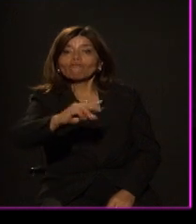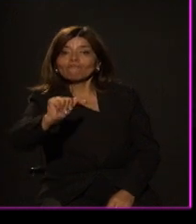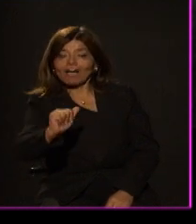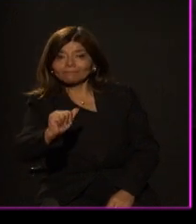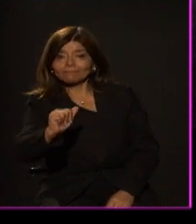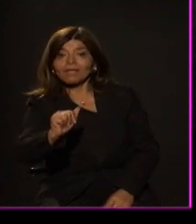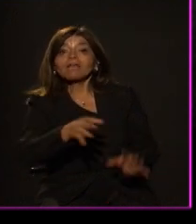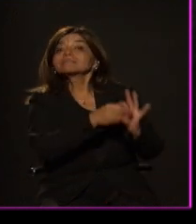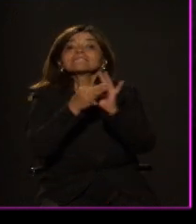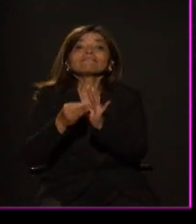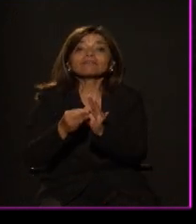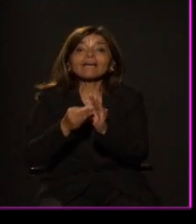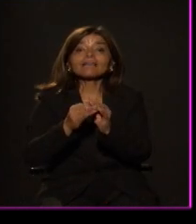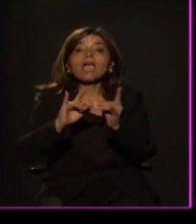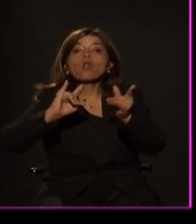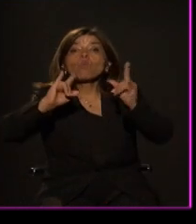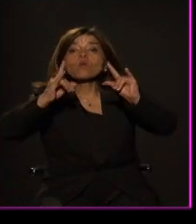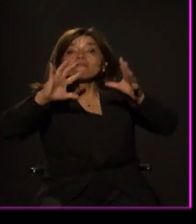estático.